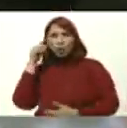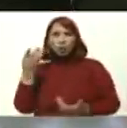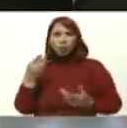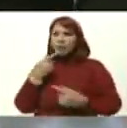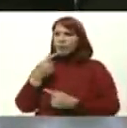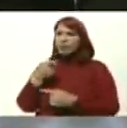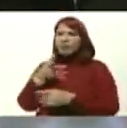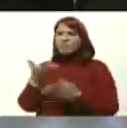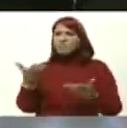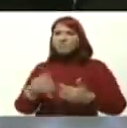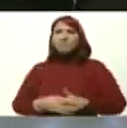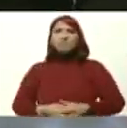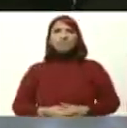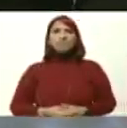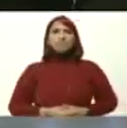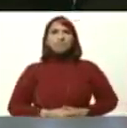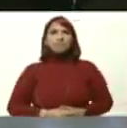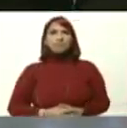usted?